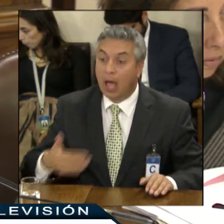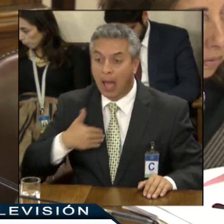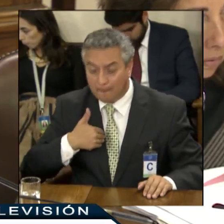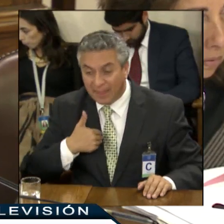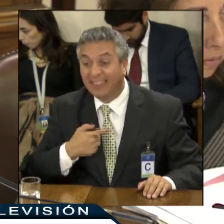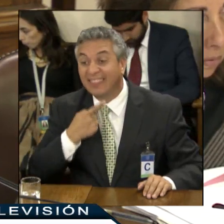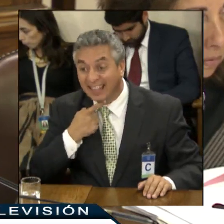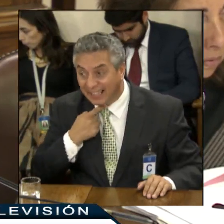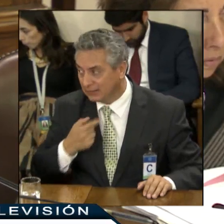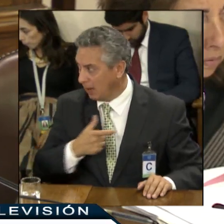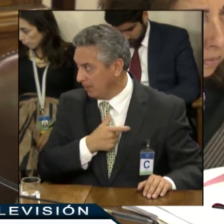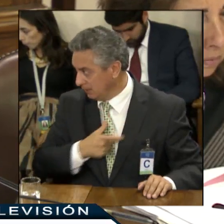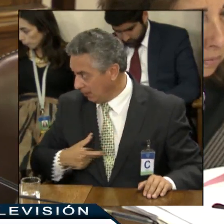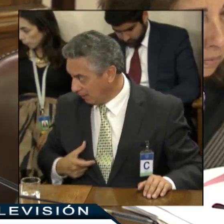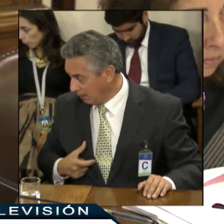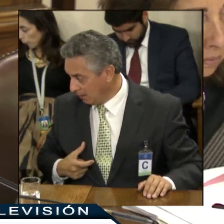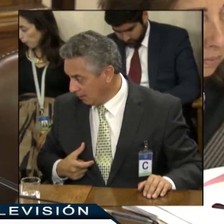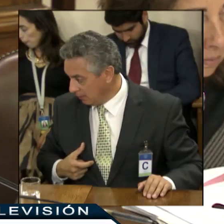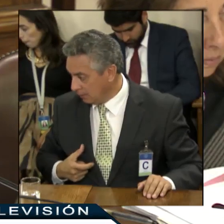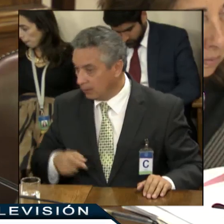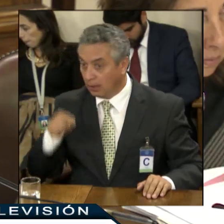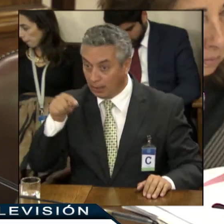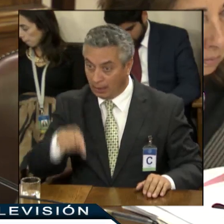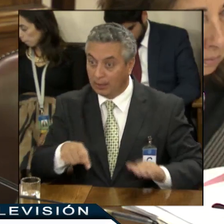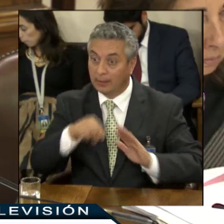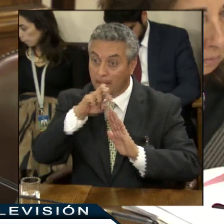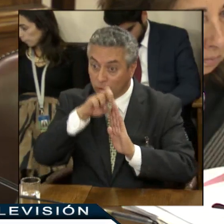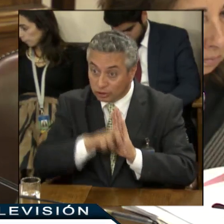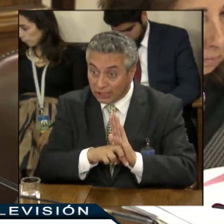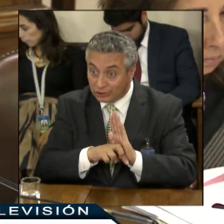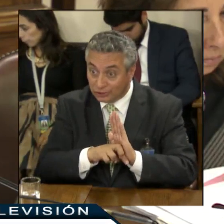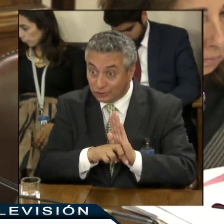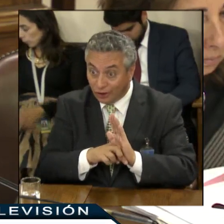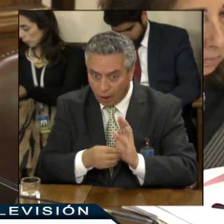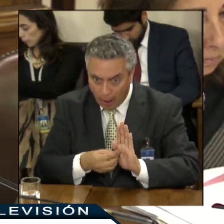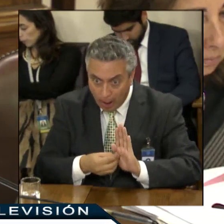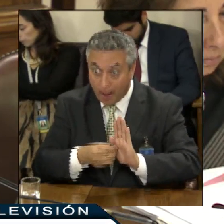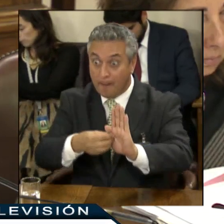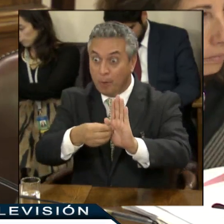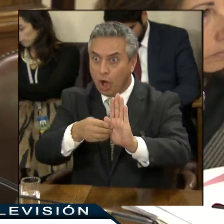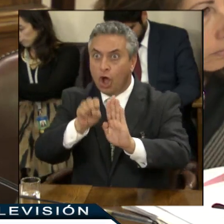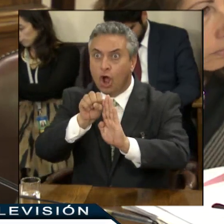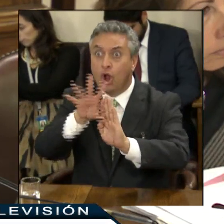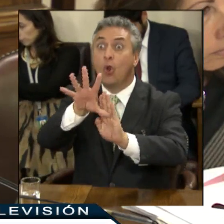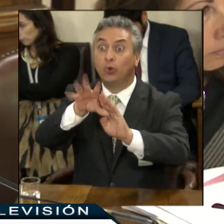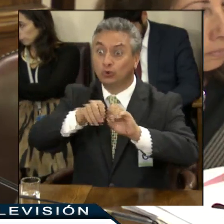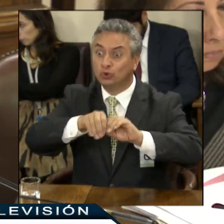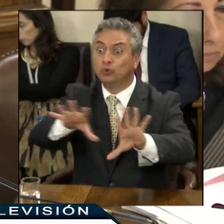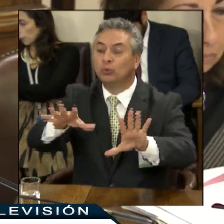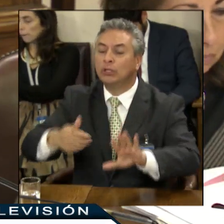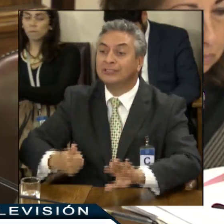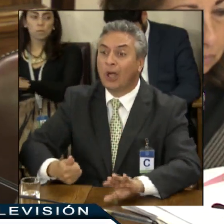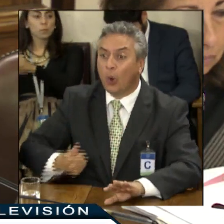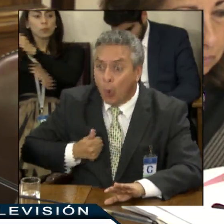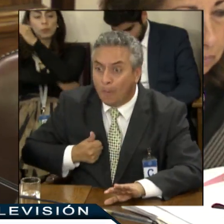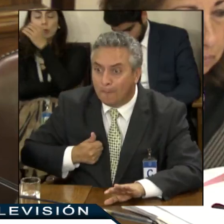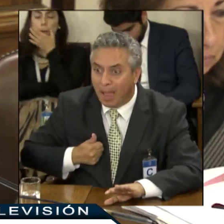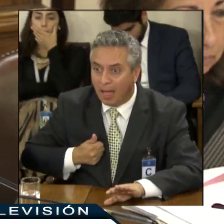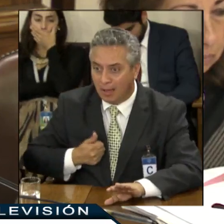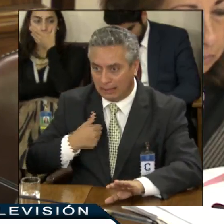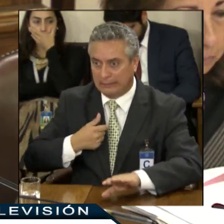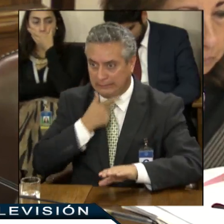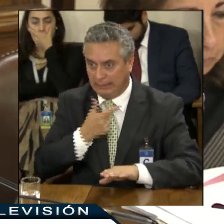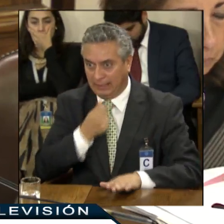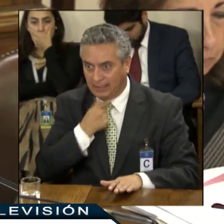interesa presidente que este proyecto vea a la luz que se cumpla que